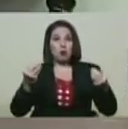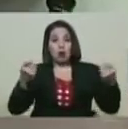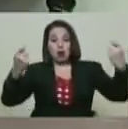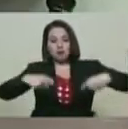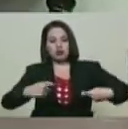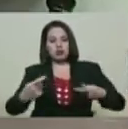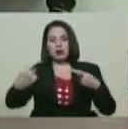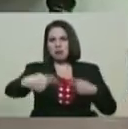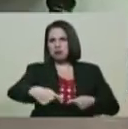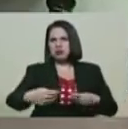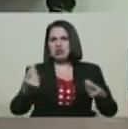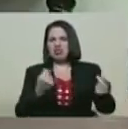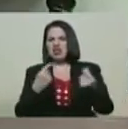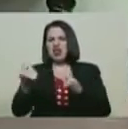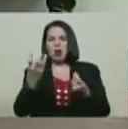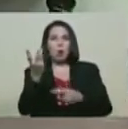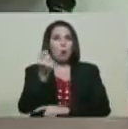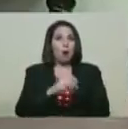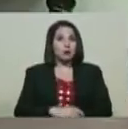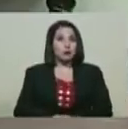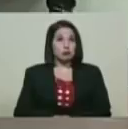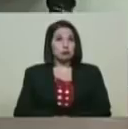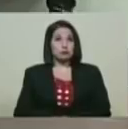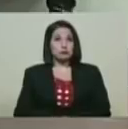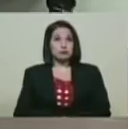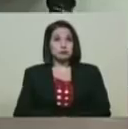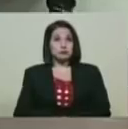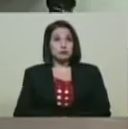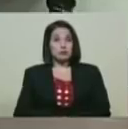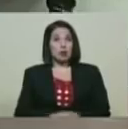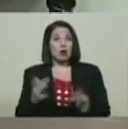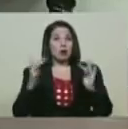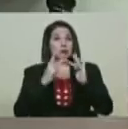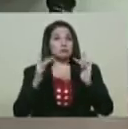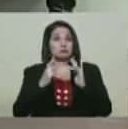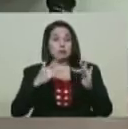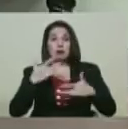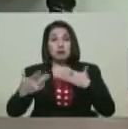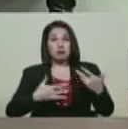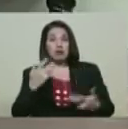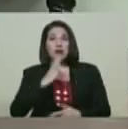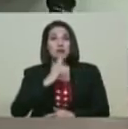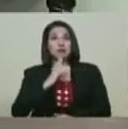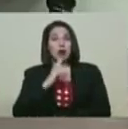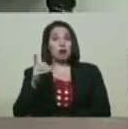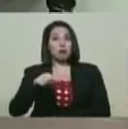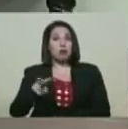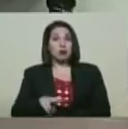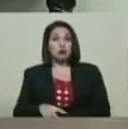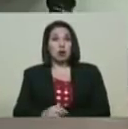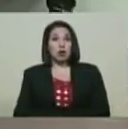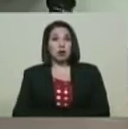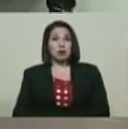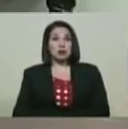Superintendencia de los Criptoactivos y Actividades Conexas en Venezuela. Se dan cuenta, es un lenguaje